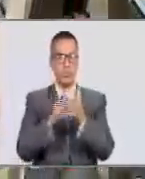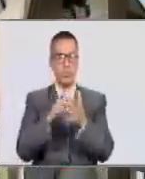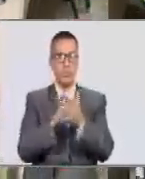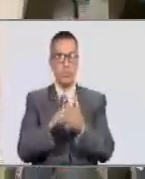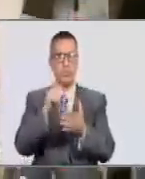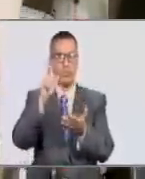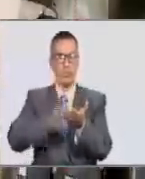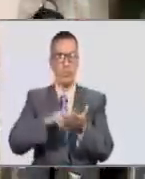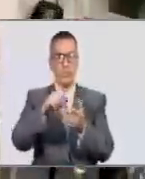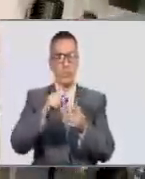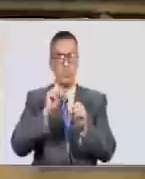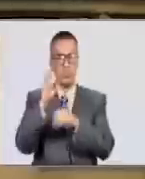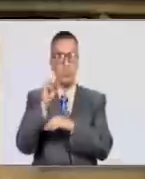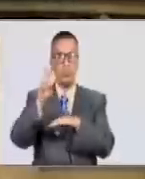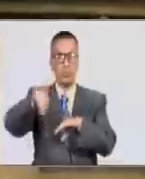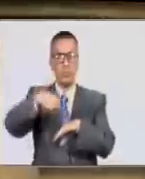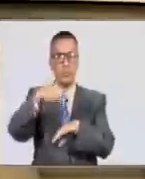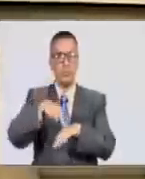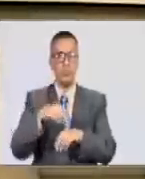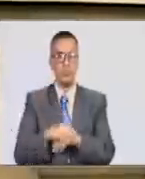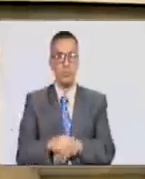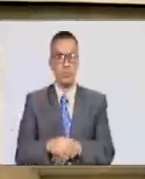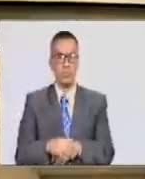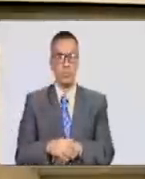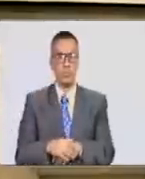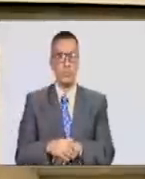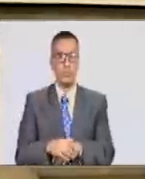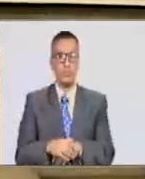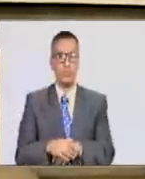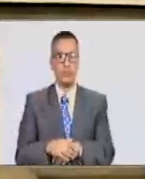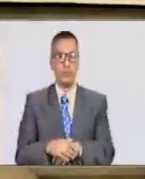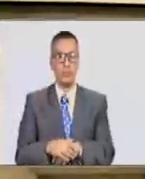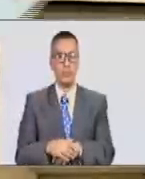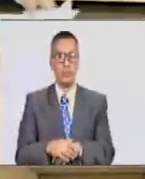fue aprobado por la Asamblea Nacional.